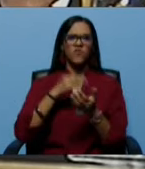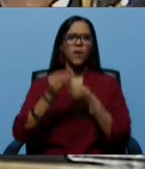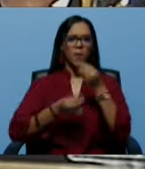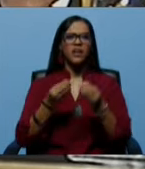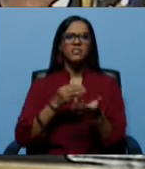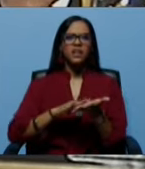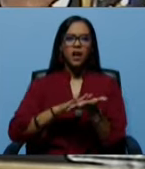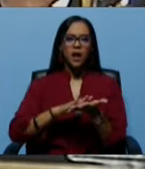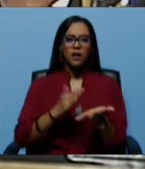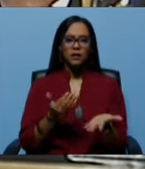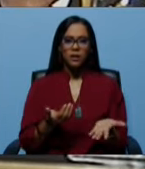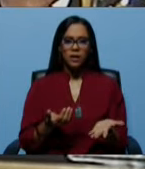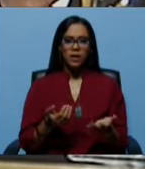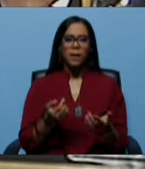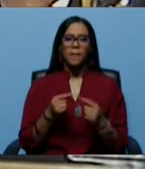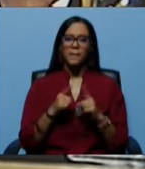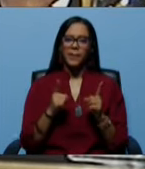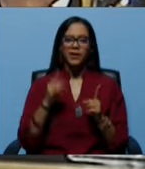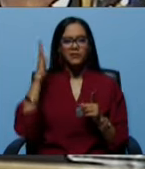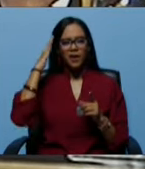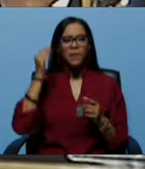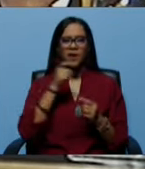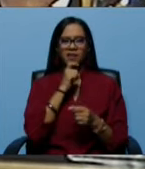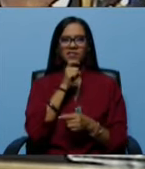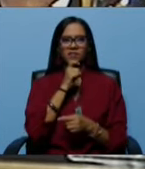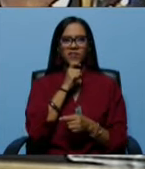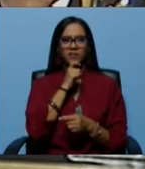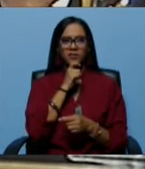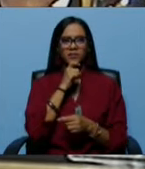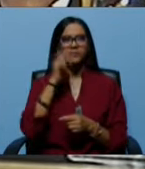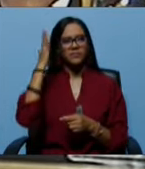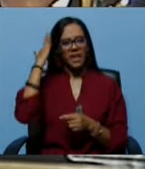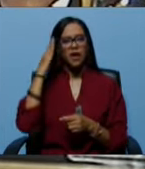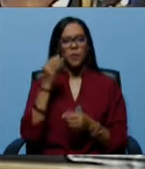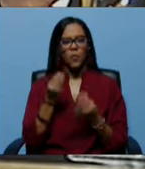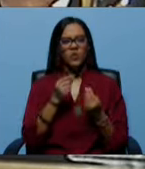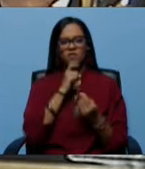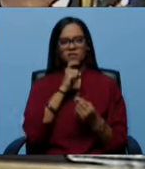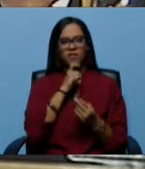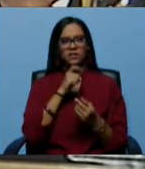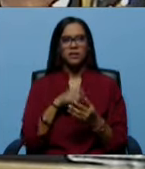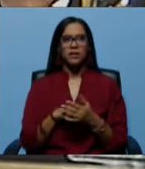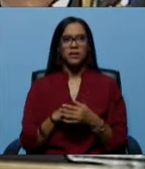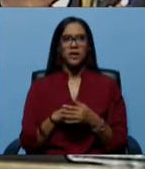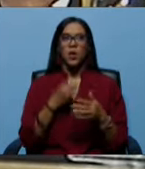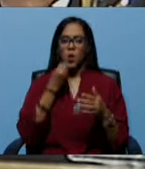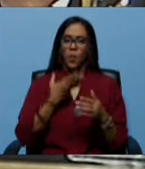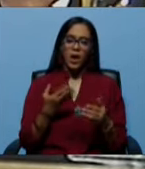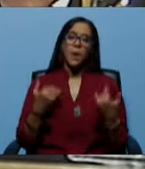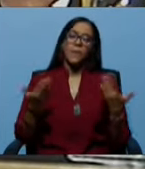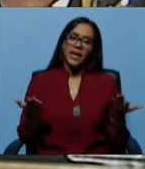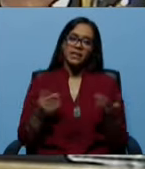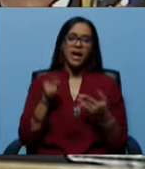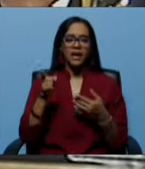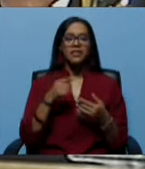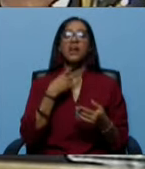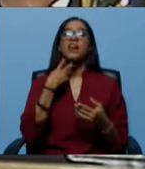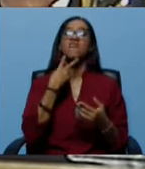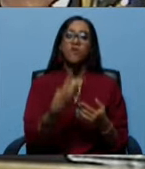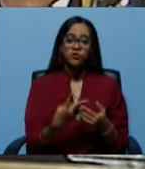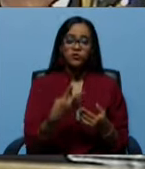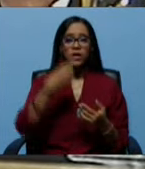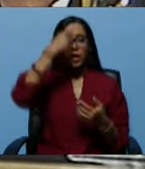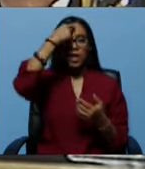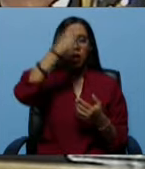Sabemos que es muy difícil. Pero mientras tanto, ahí está la voz de los